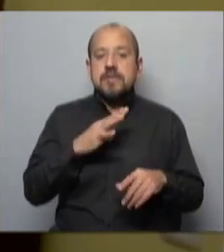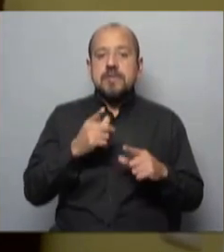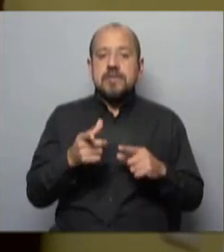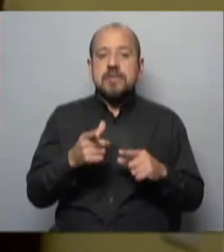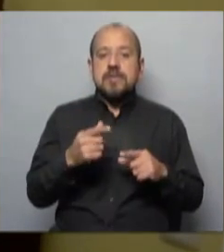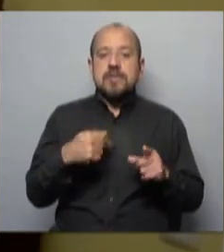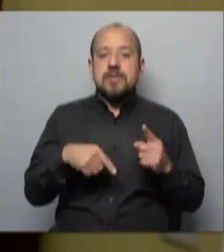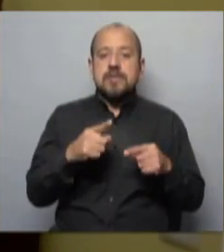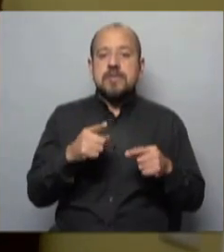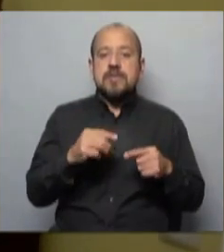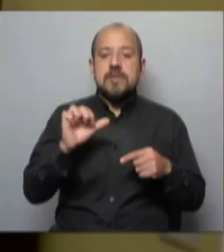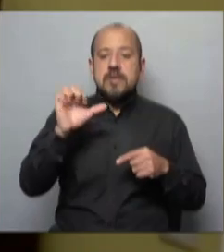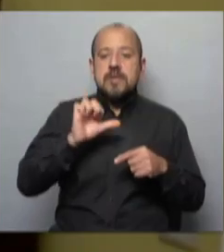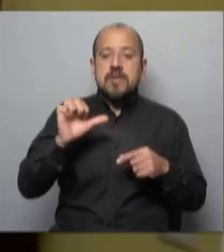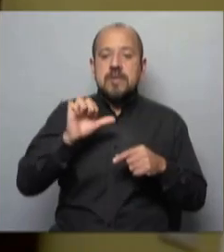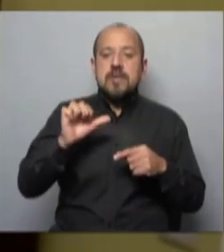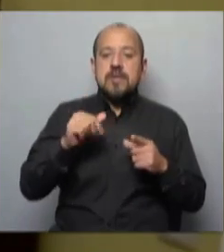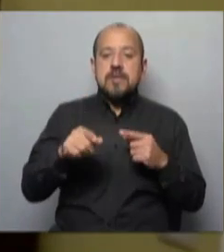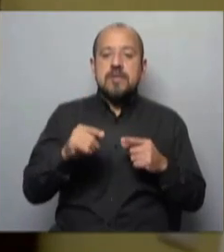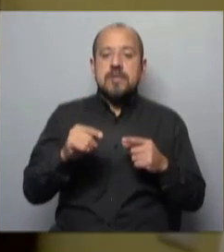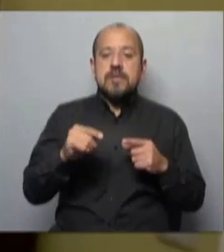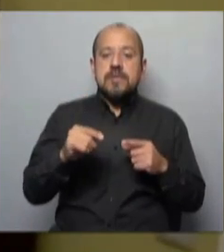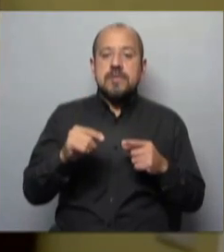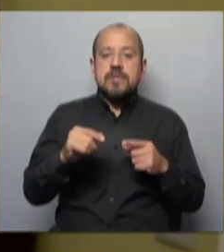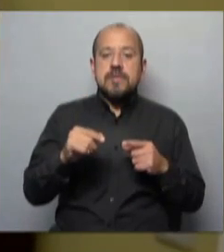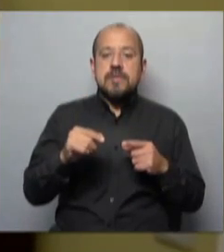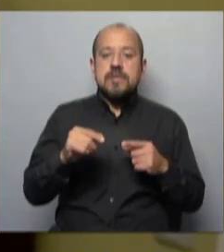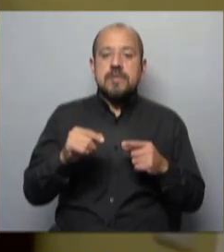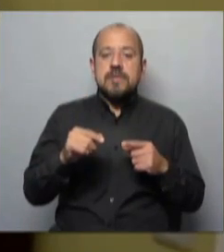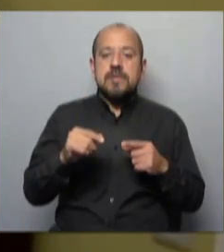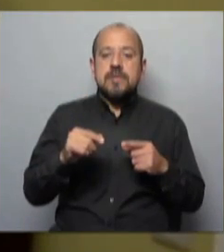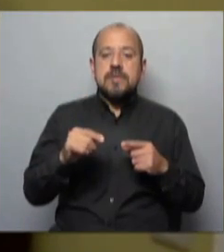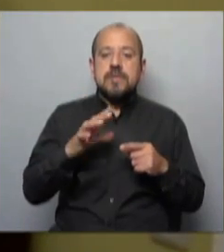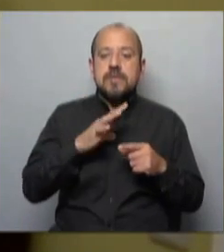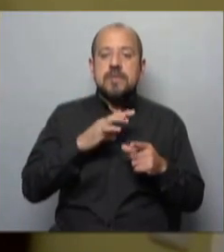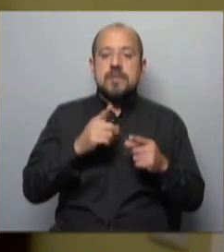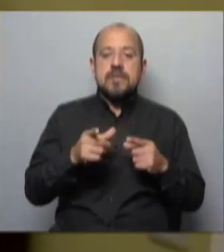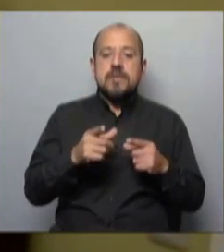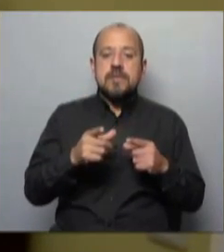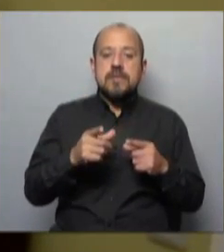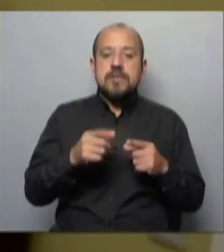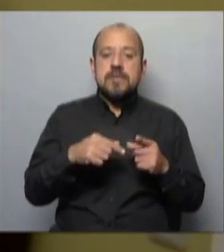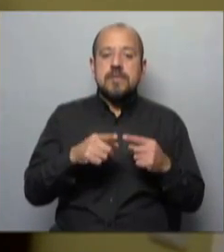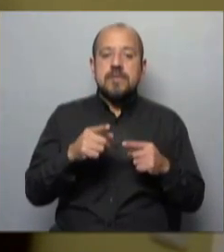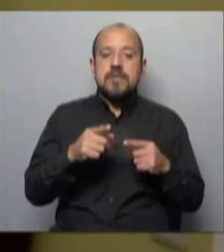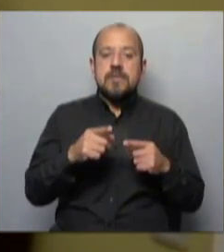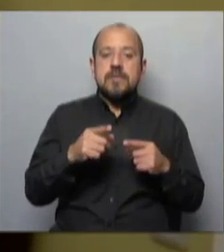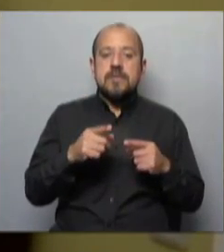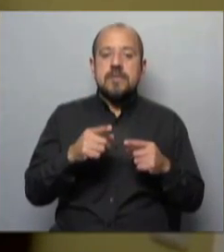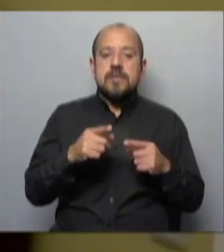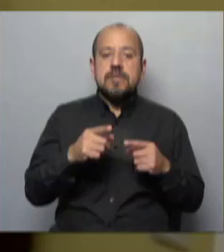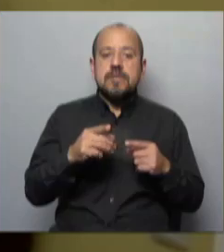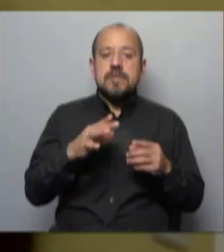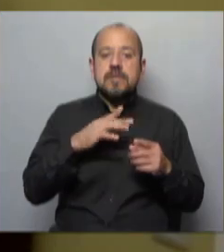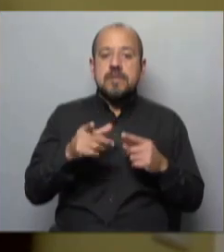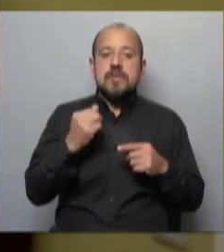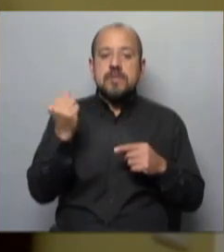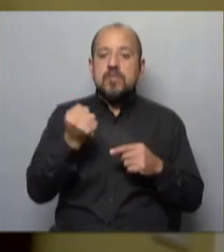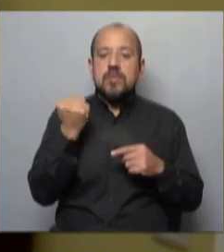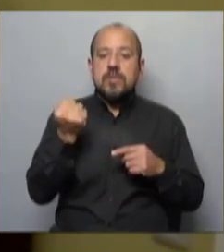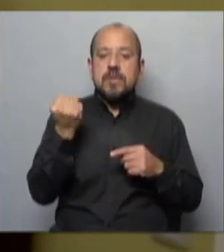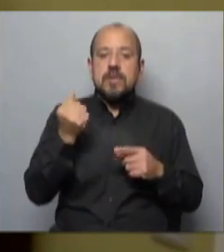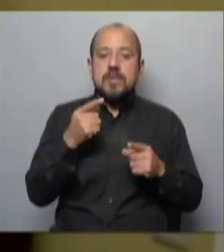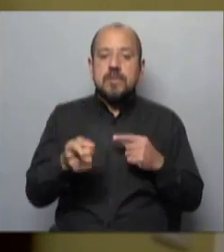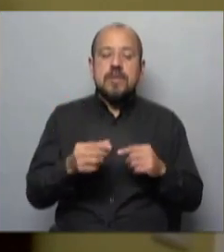configurando que unas pocas empresas unos pocos grupos económicos dominen un montón de medio de comunicación que siguen siendo fundamentales